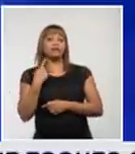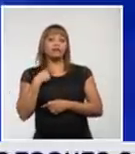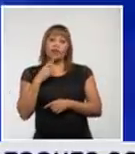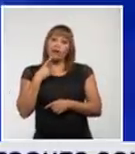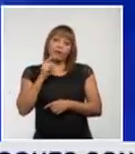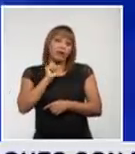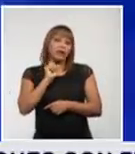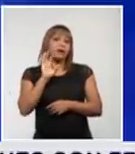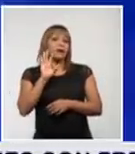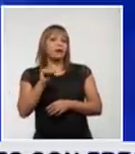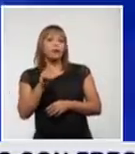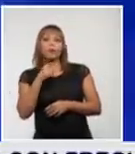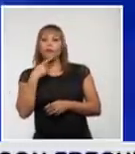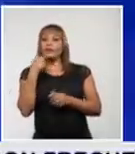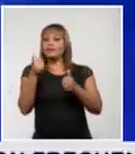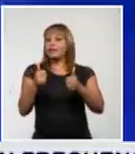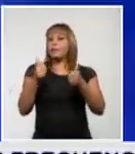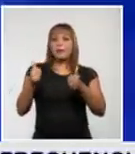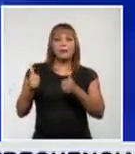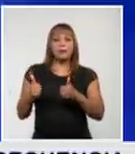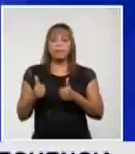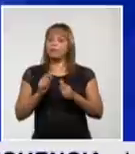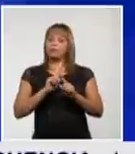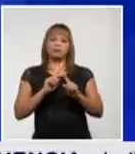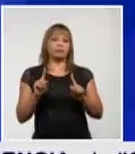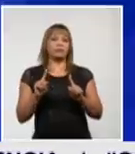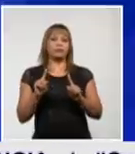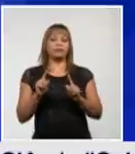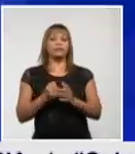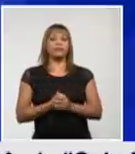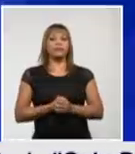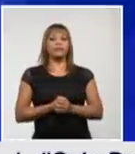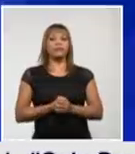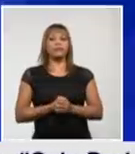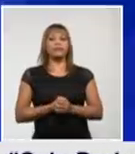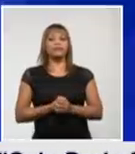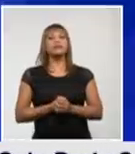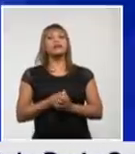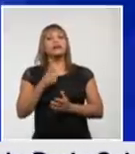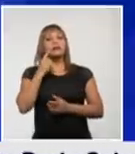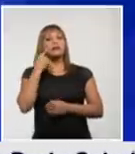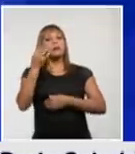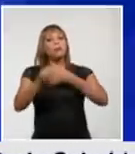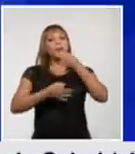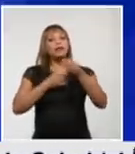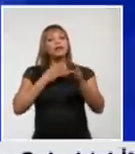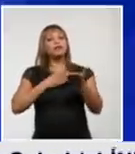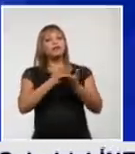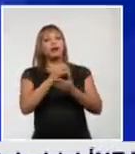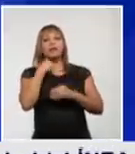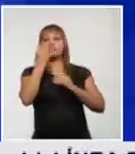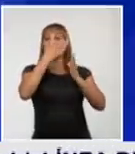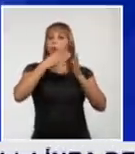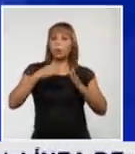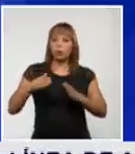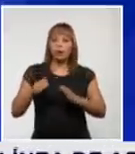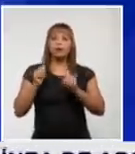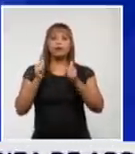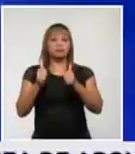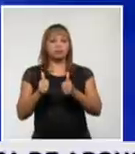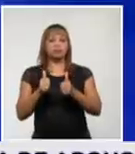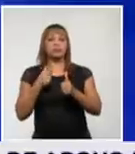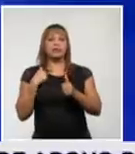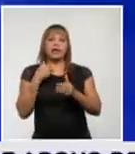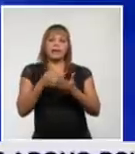poder hacer conclusiones, y cómo nos mantenemos sin ningún fallecido en este